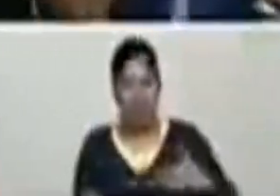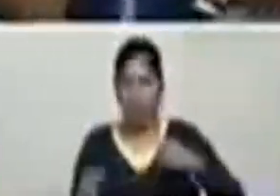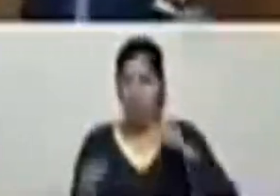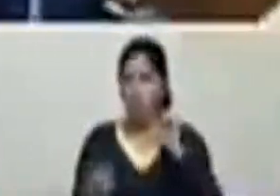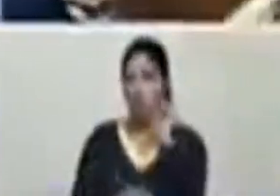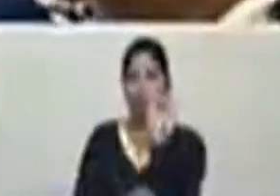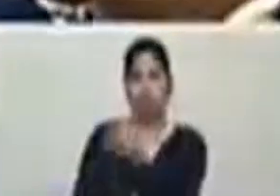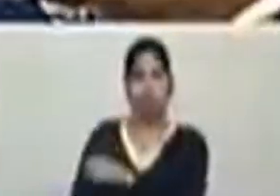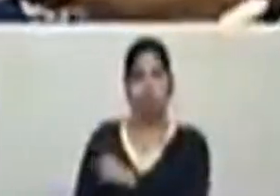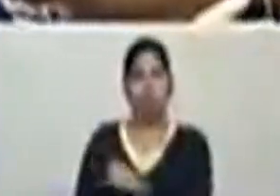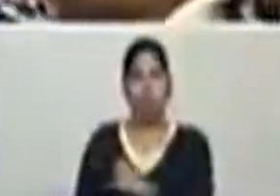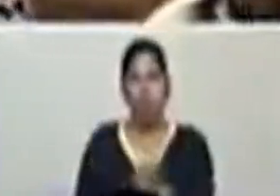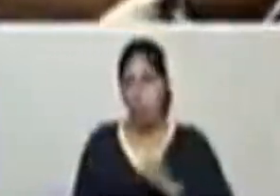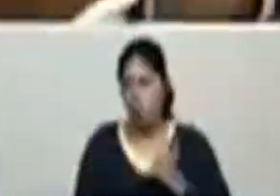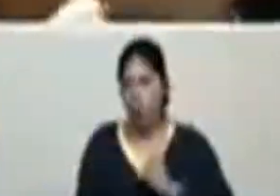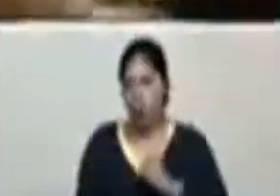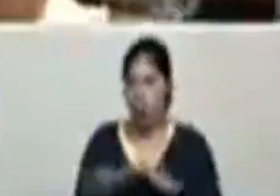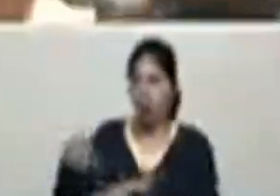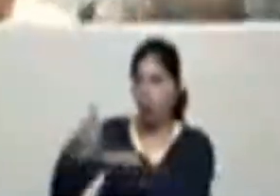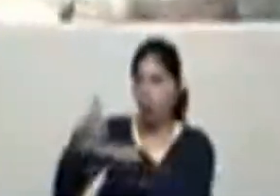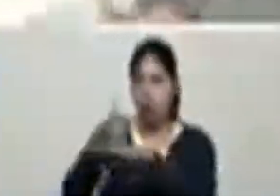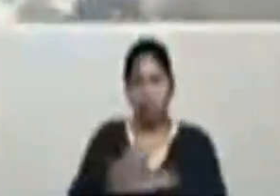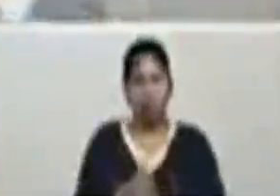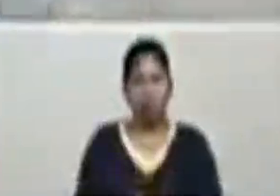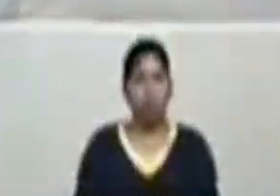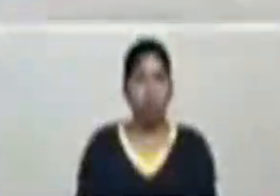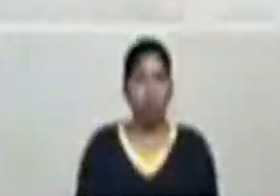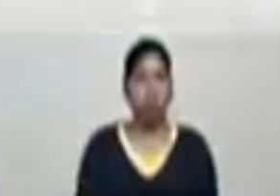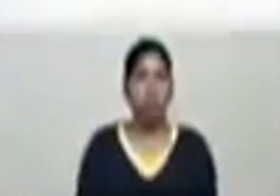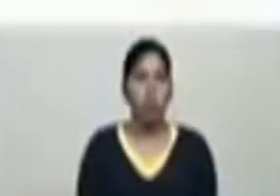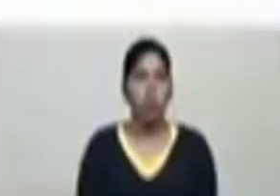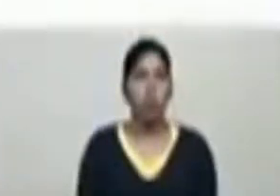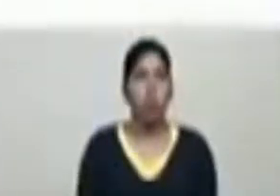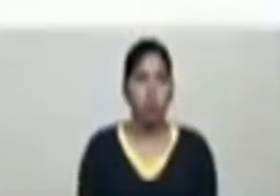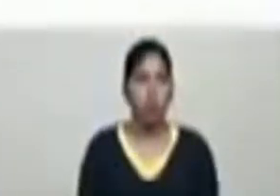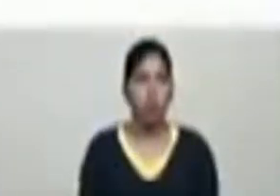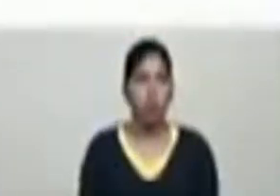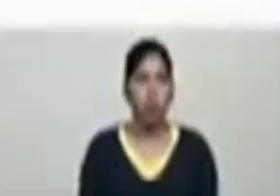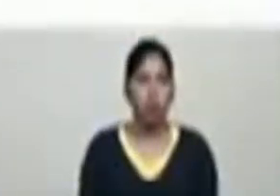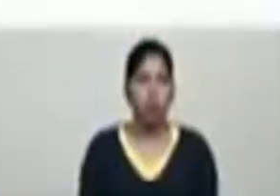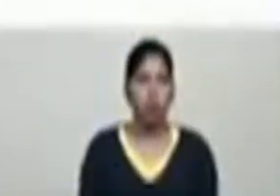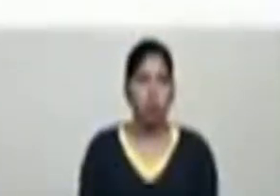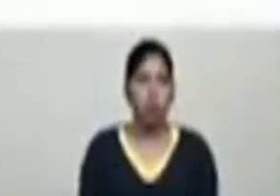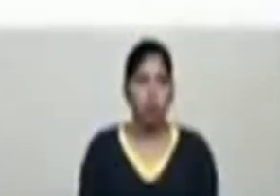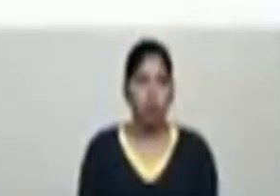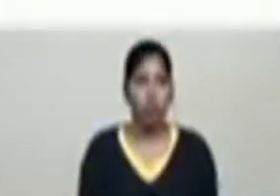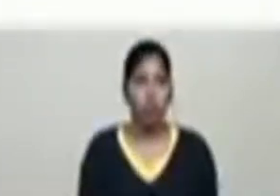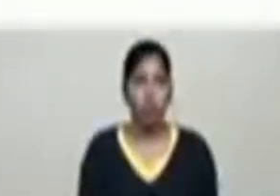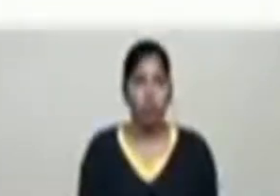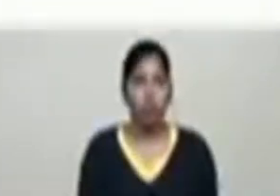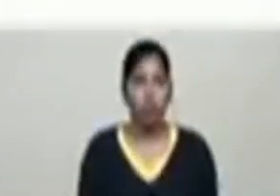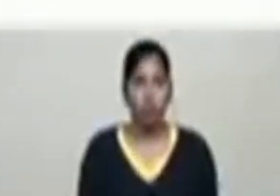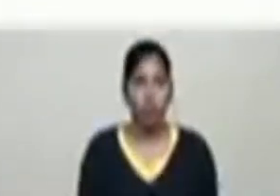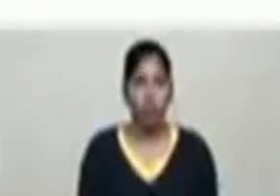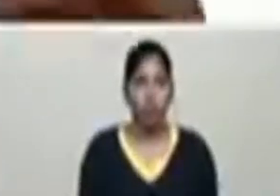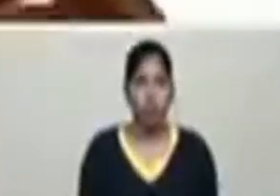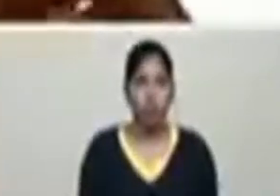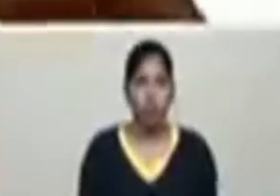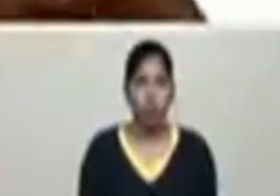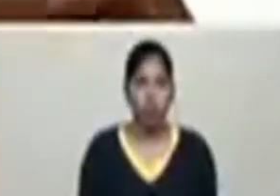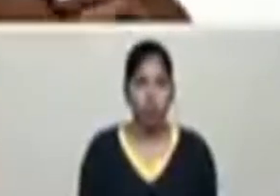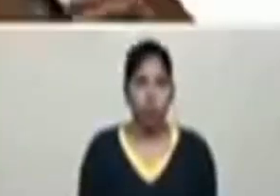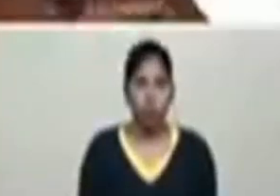han estado durmiendo dentro de sus dentro de sus carros para poder así esperar un turno y poder conseguir Así un poco de gasolina esto realmente es